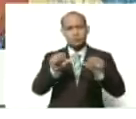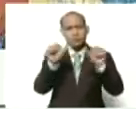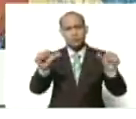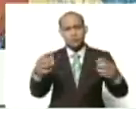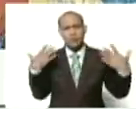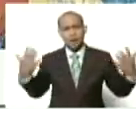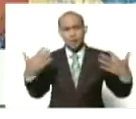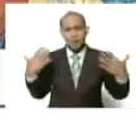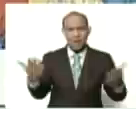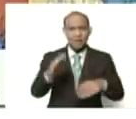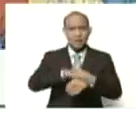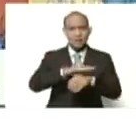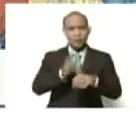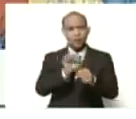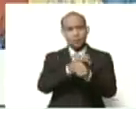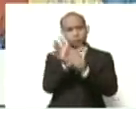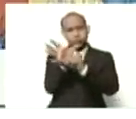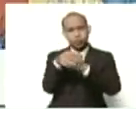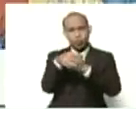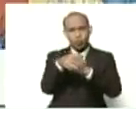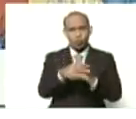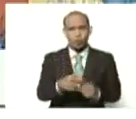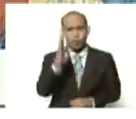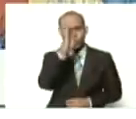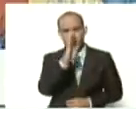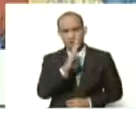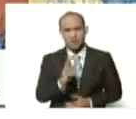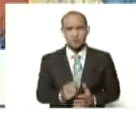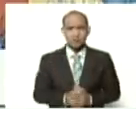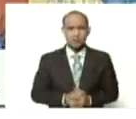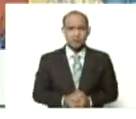la variante de Brasil.